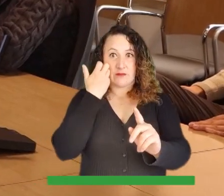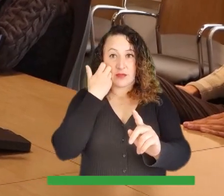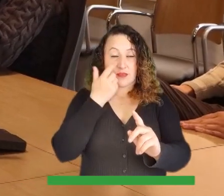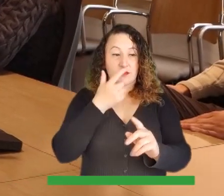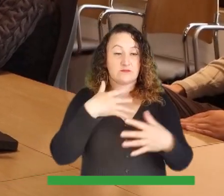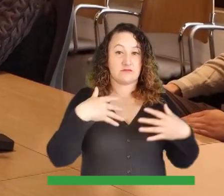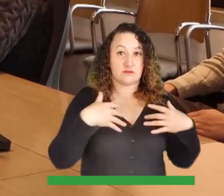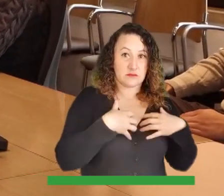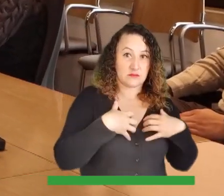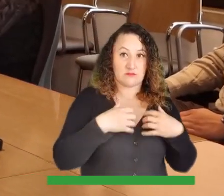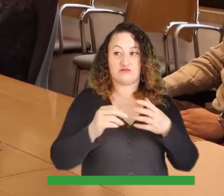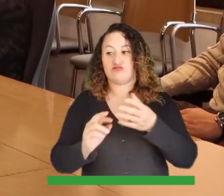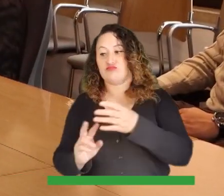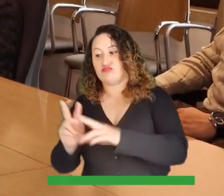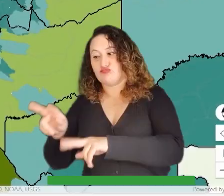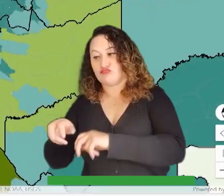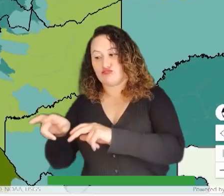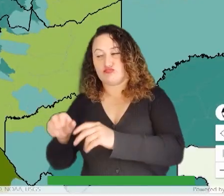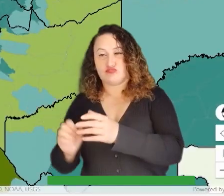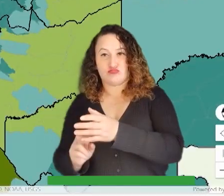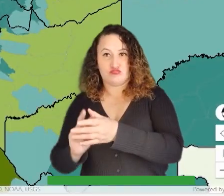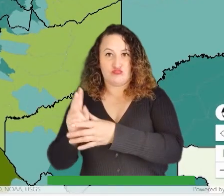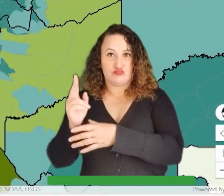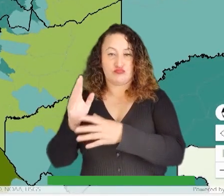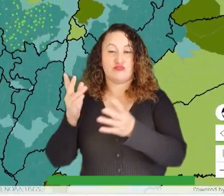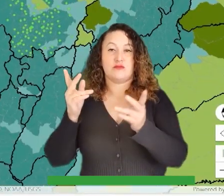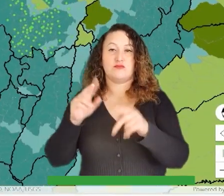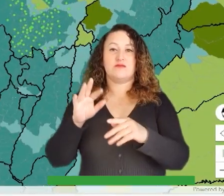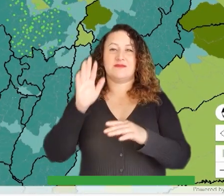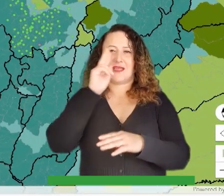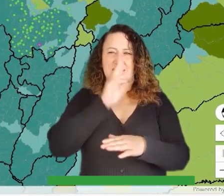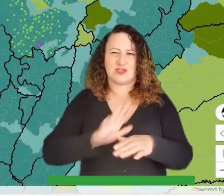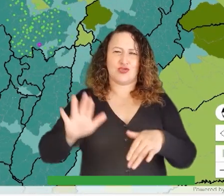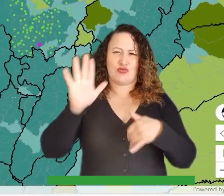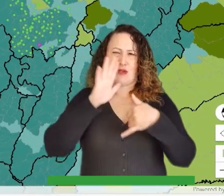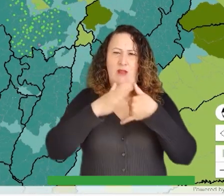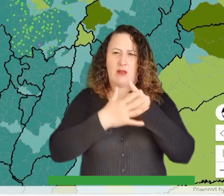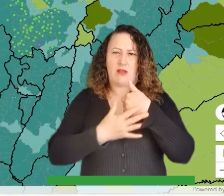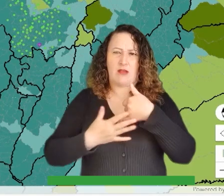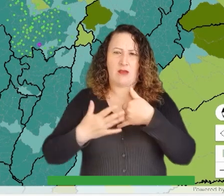enfermedades pecuarias y agrícolas en el territorio nacional.